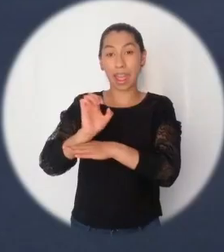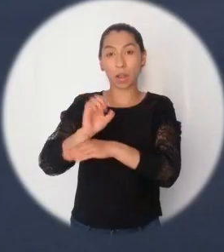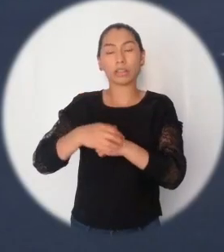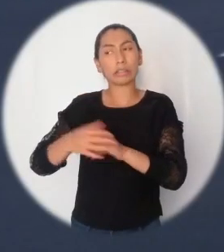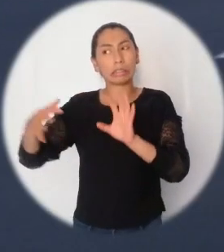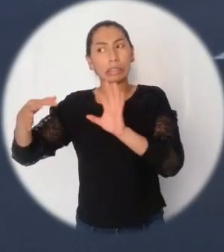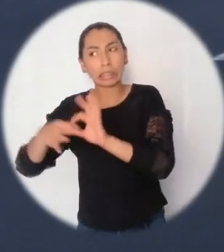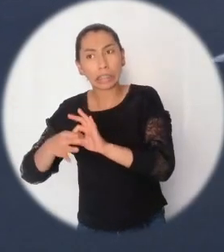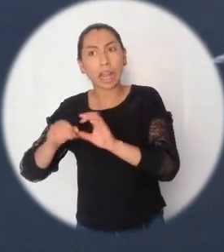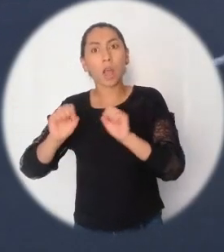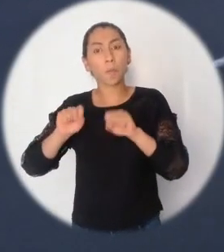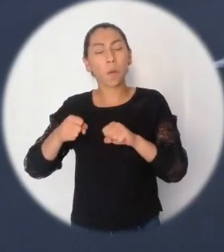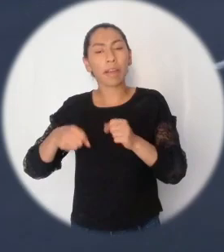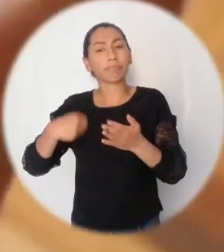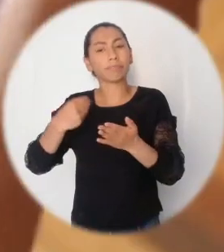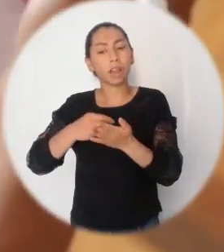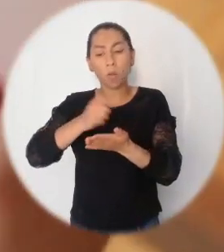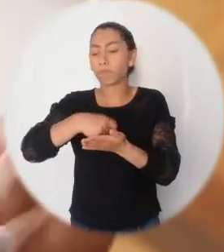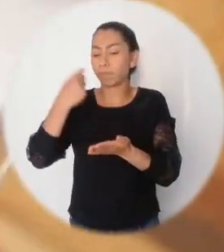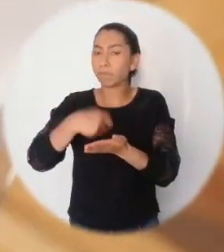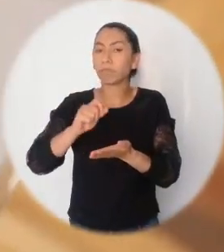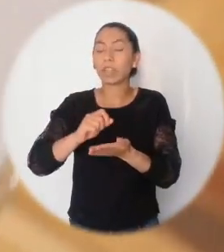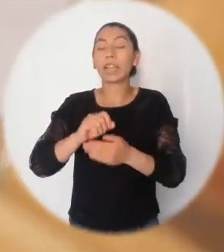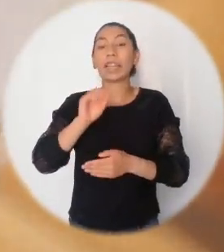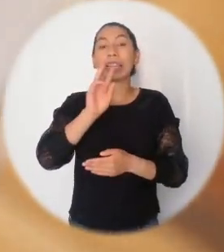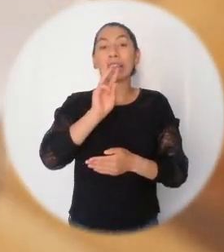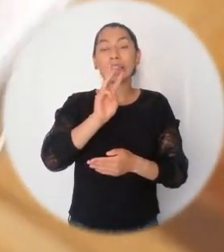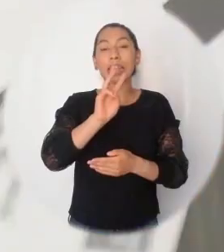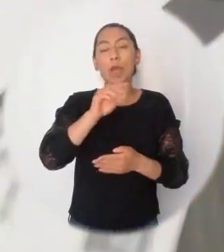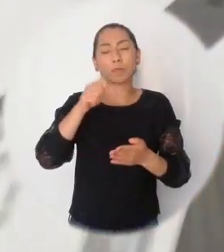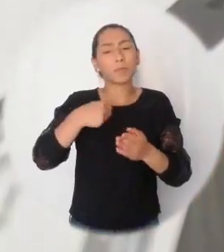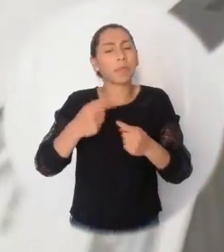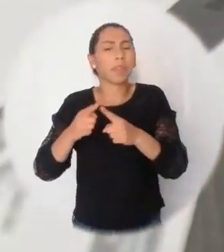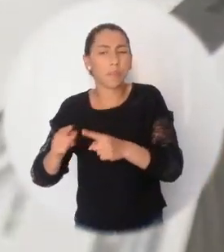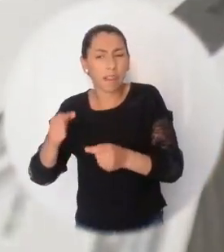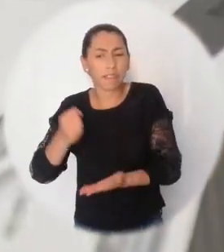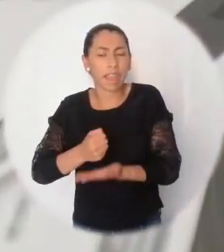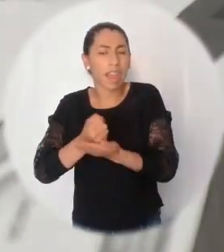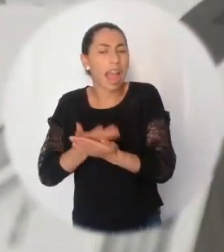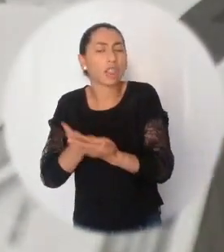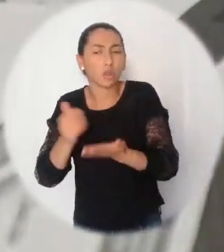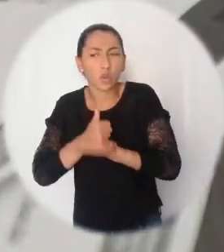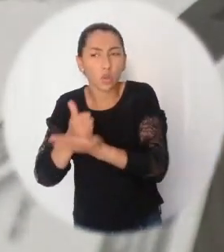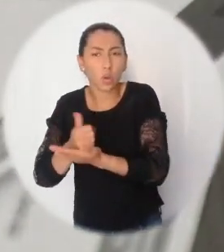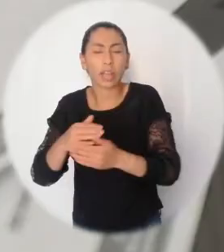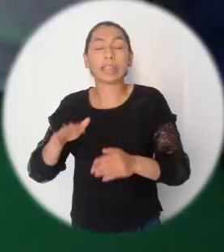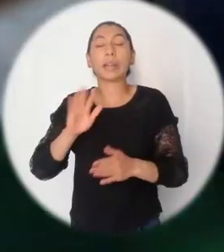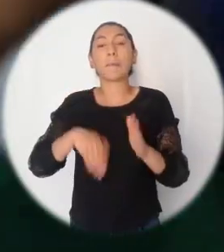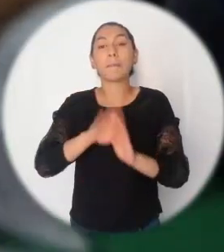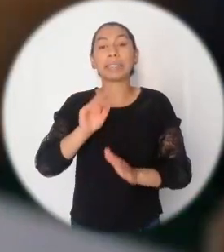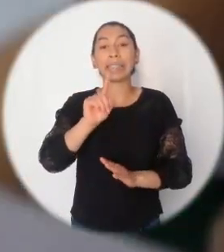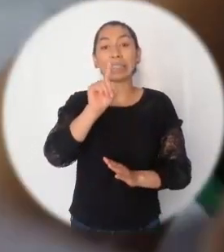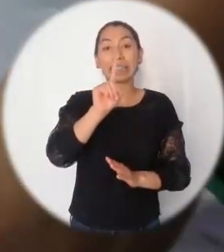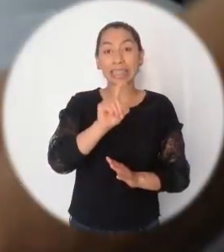y gracias al convenio con el Consejo Noruego para Refugiados, se han aprobado 346 apoyos en efectivo con un monto estimado